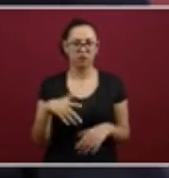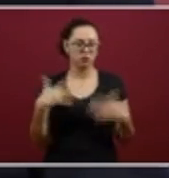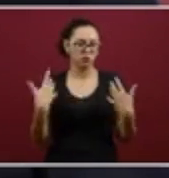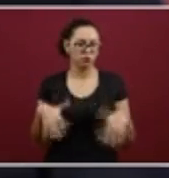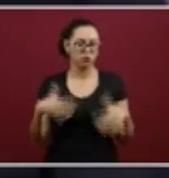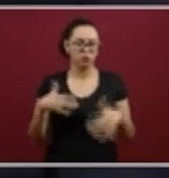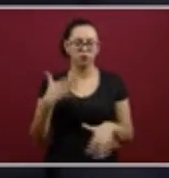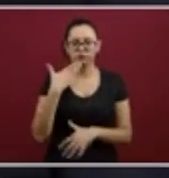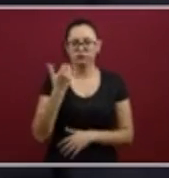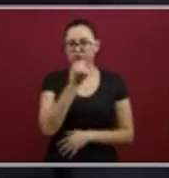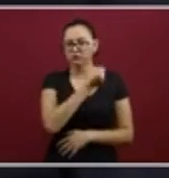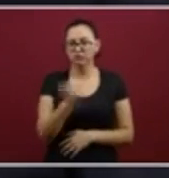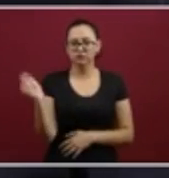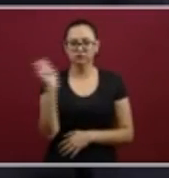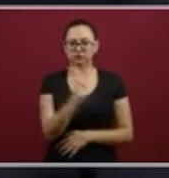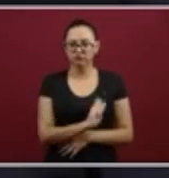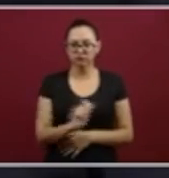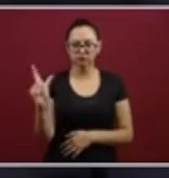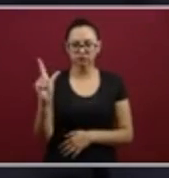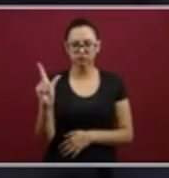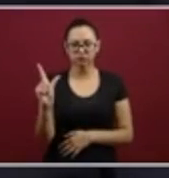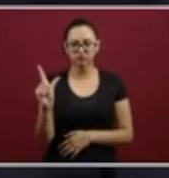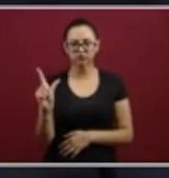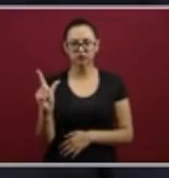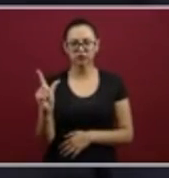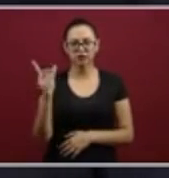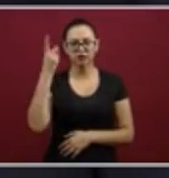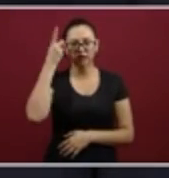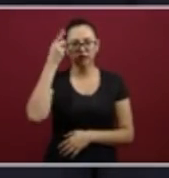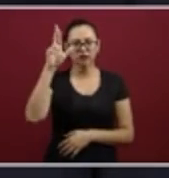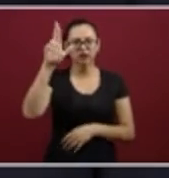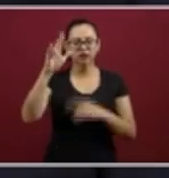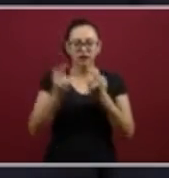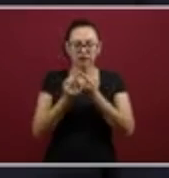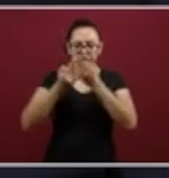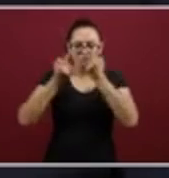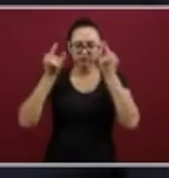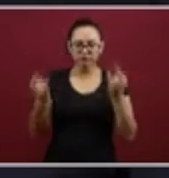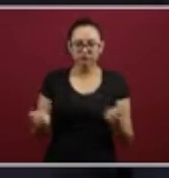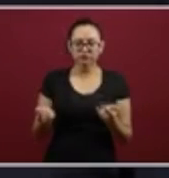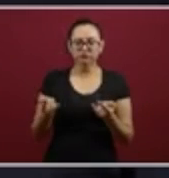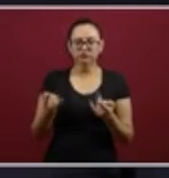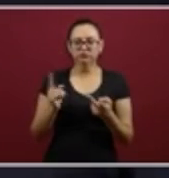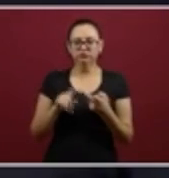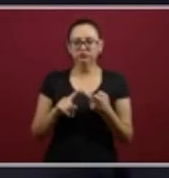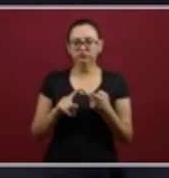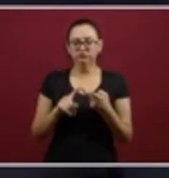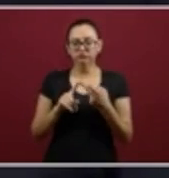profesional, es doctora en historia,